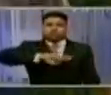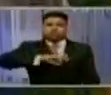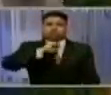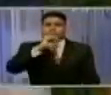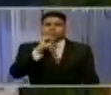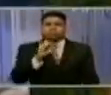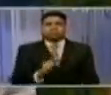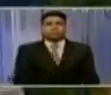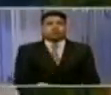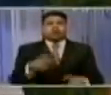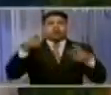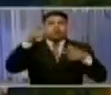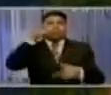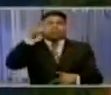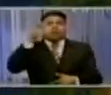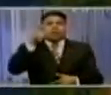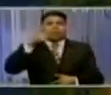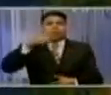pueblo patriota somos,